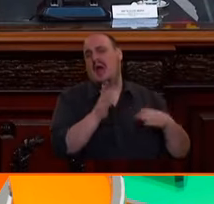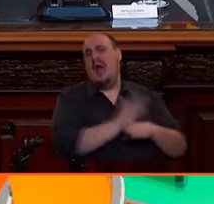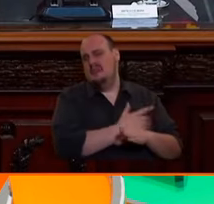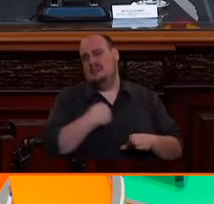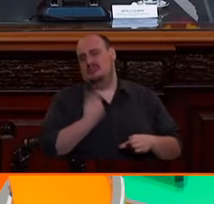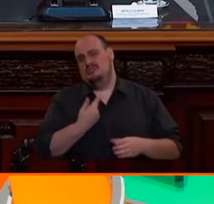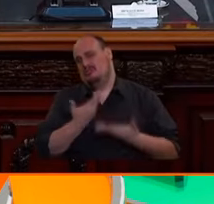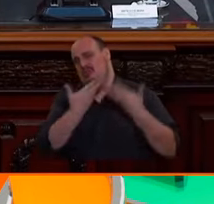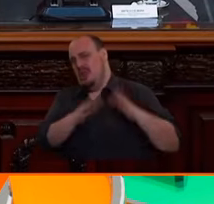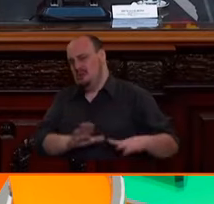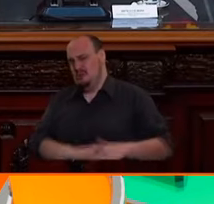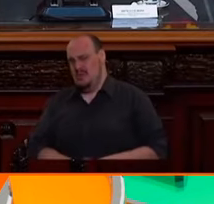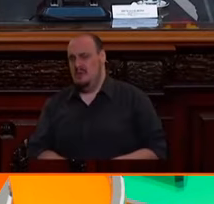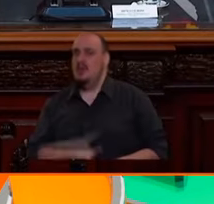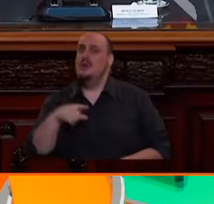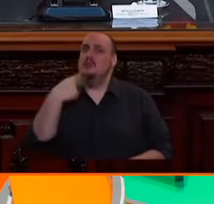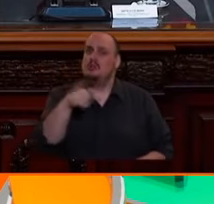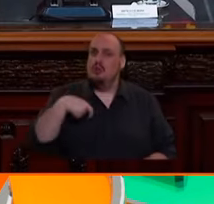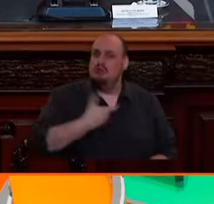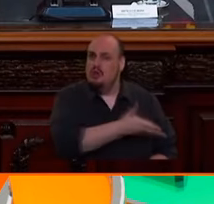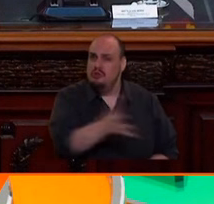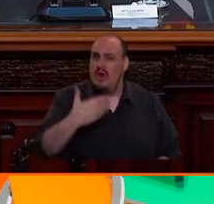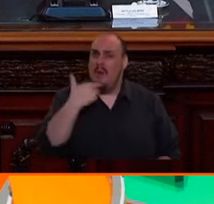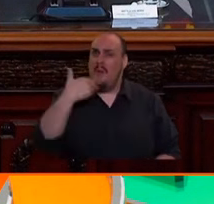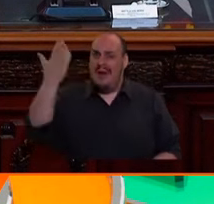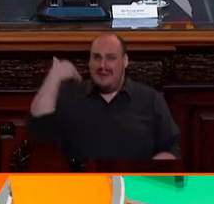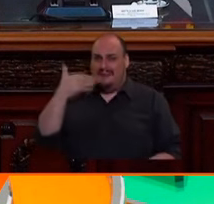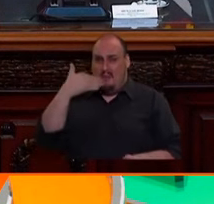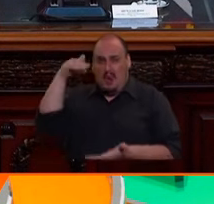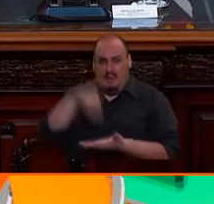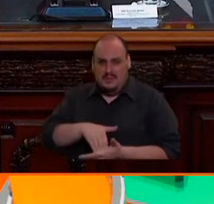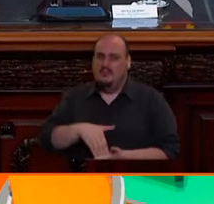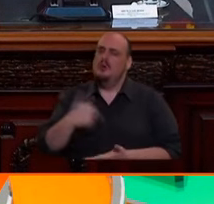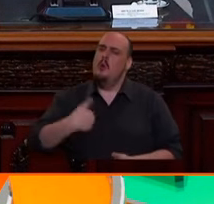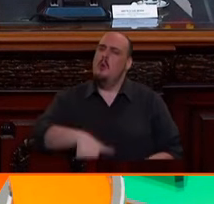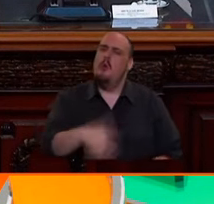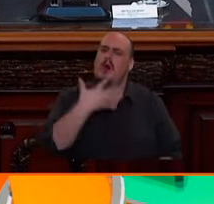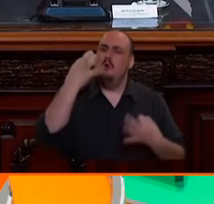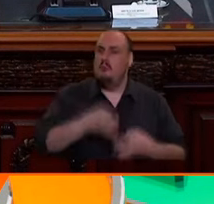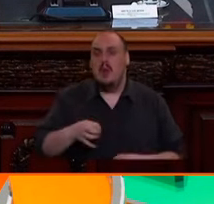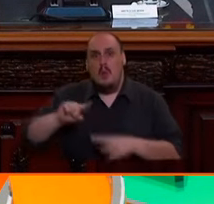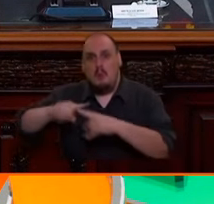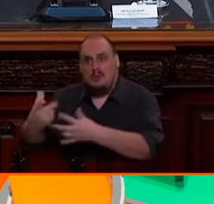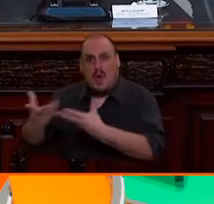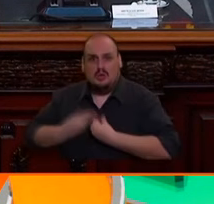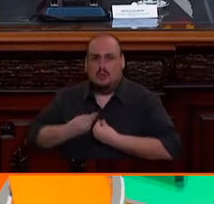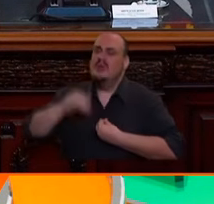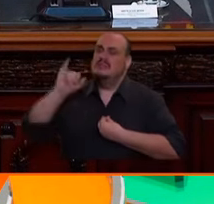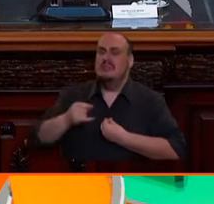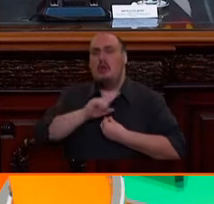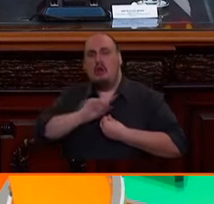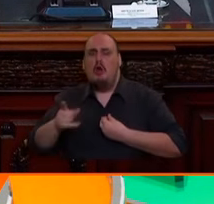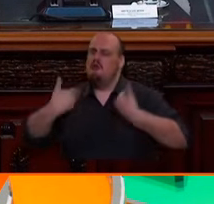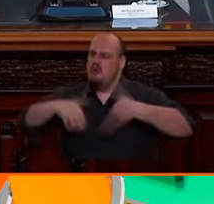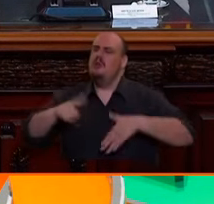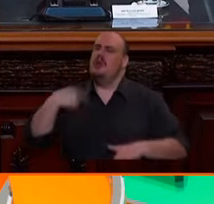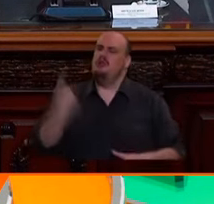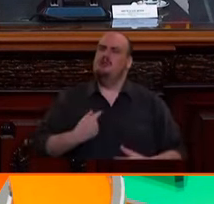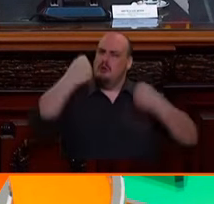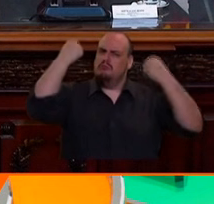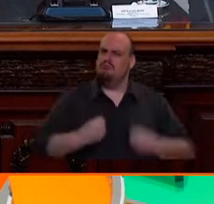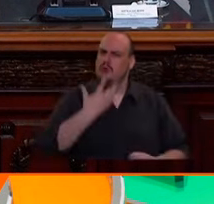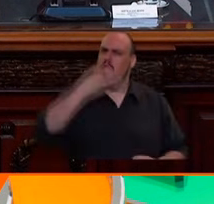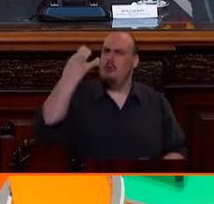de corrupción por parte del gobierno kirchnerista, ¿no? Entre ellos con el impas en el medio del gobierno